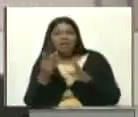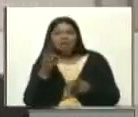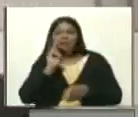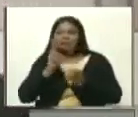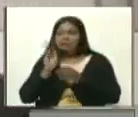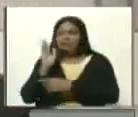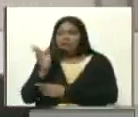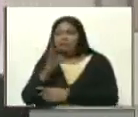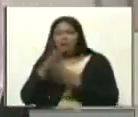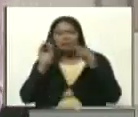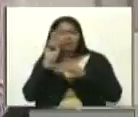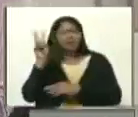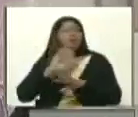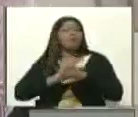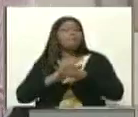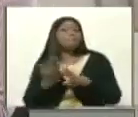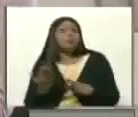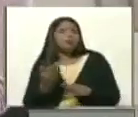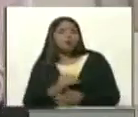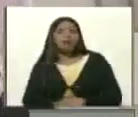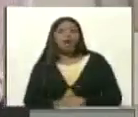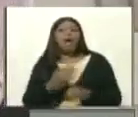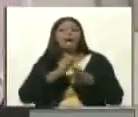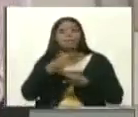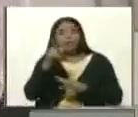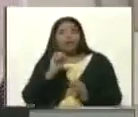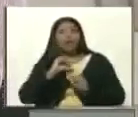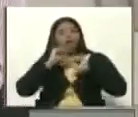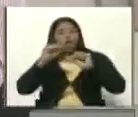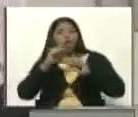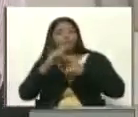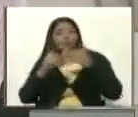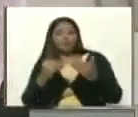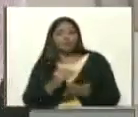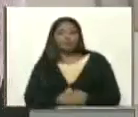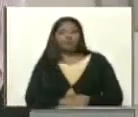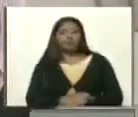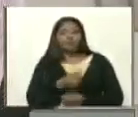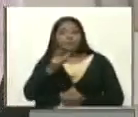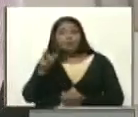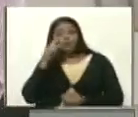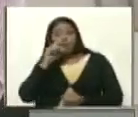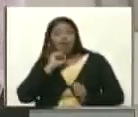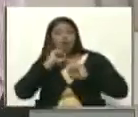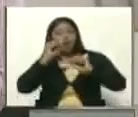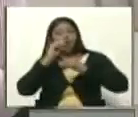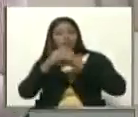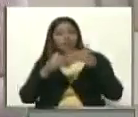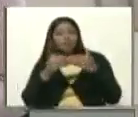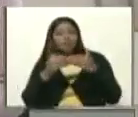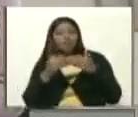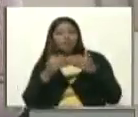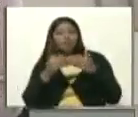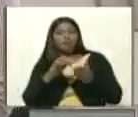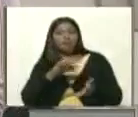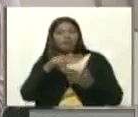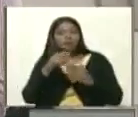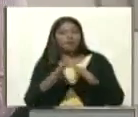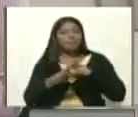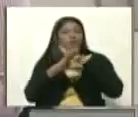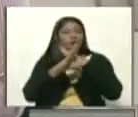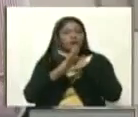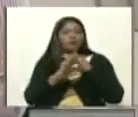toda Venezuela. ¿Por qué? Bueno, porque él logró, fue una de las personas que logró saltar este bloqueo